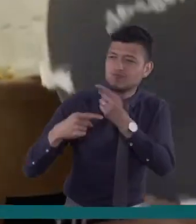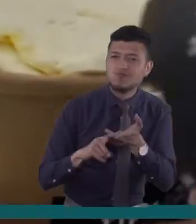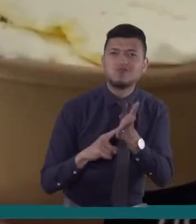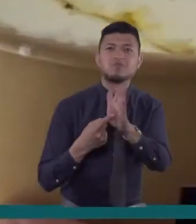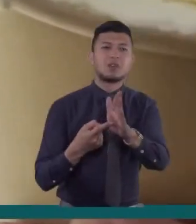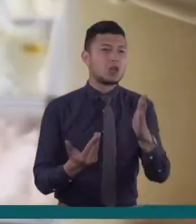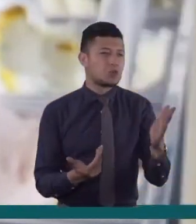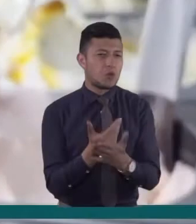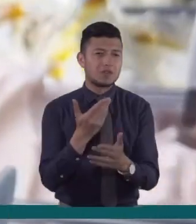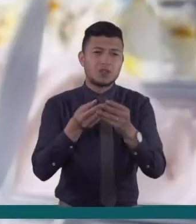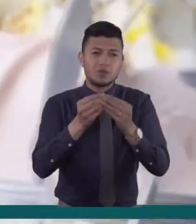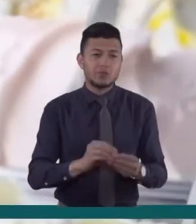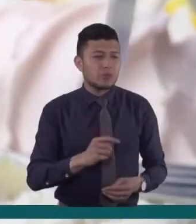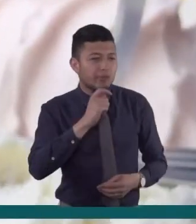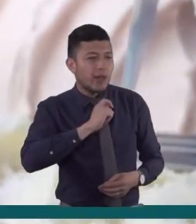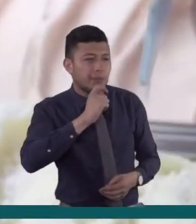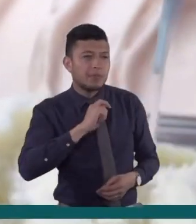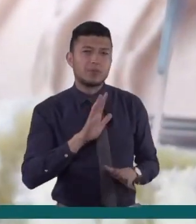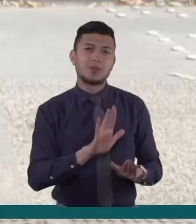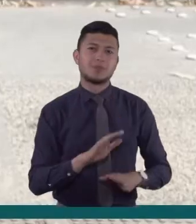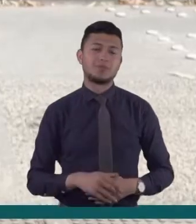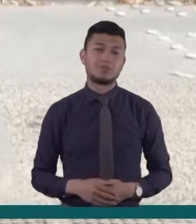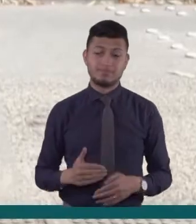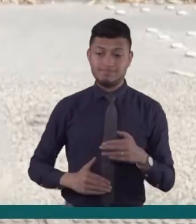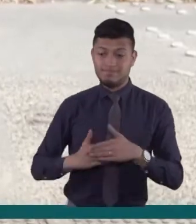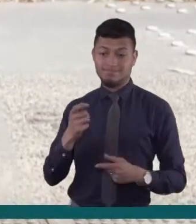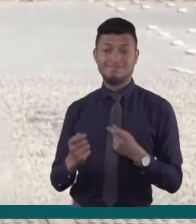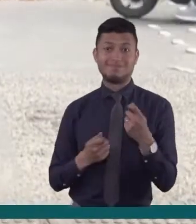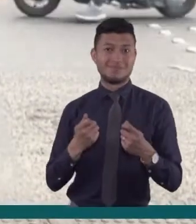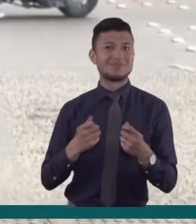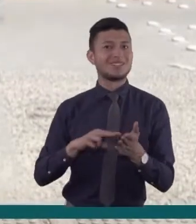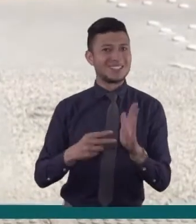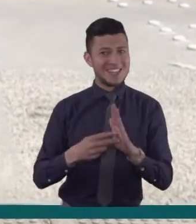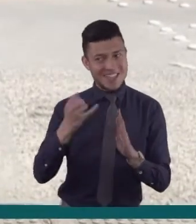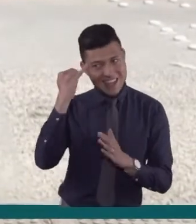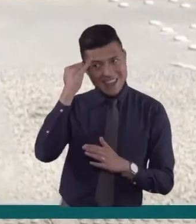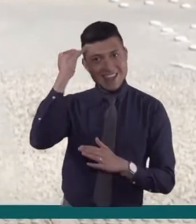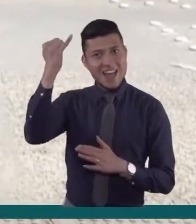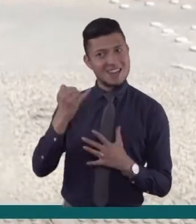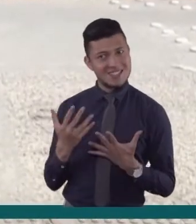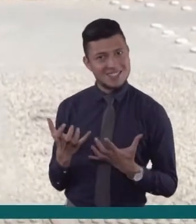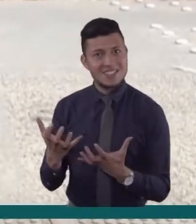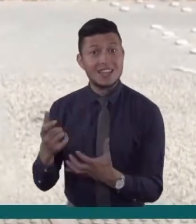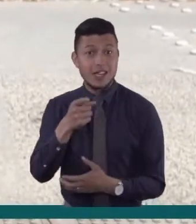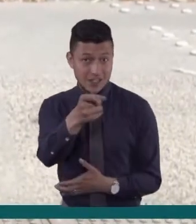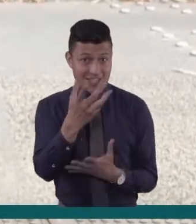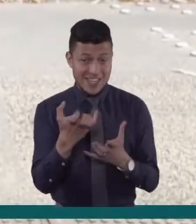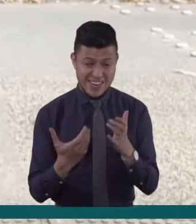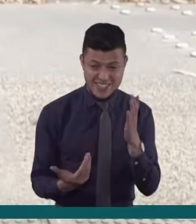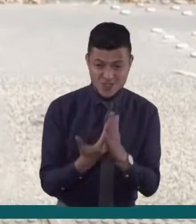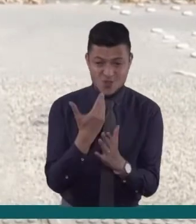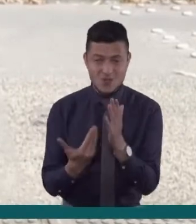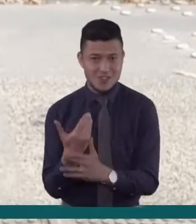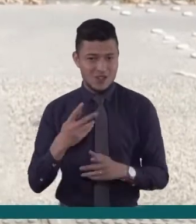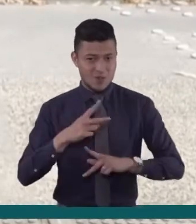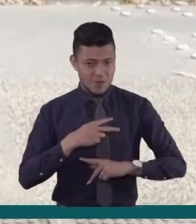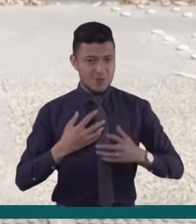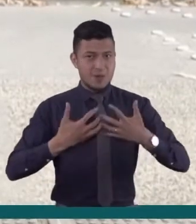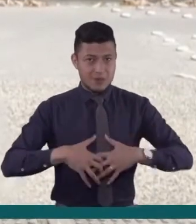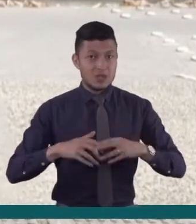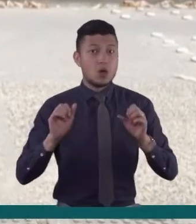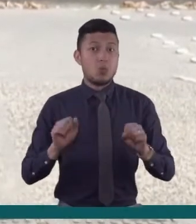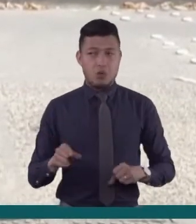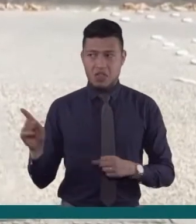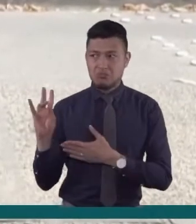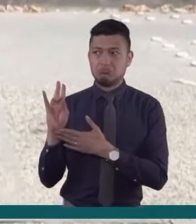que con ellos innove la forma de consumir gelato. Para emprender solo hace falta tener ganas y una idea, así que si usted quiere innovar y crear su propia